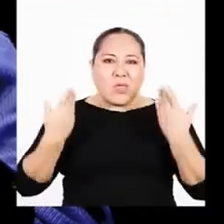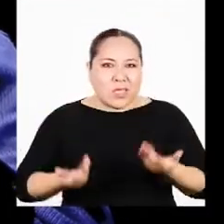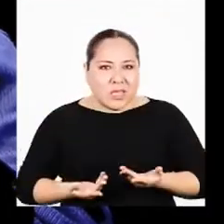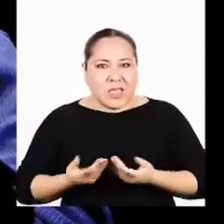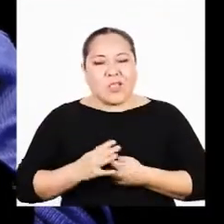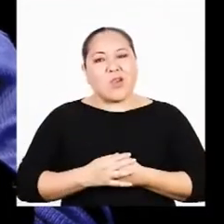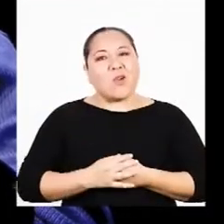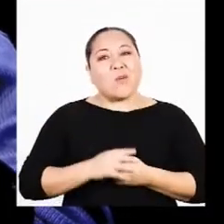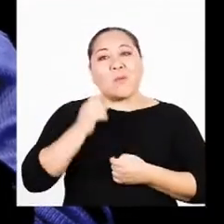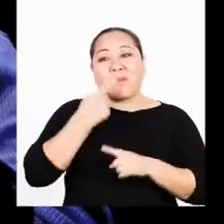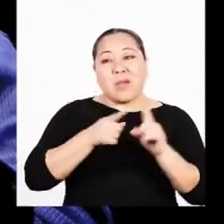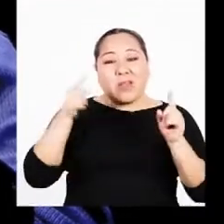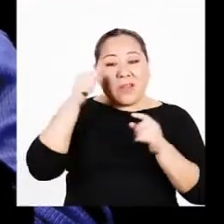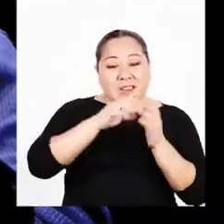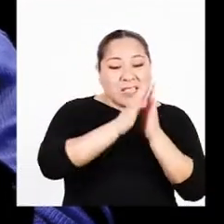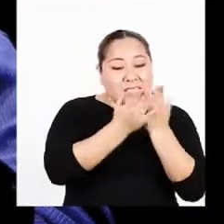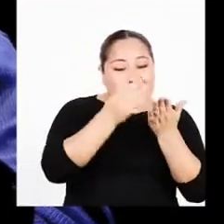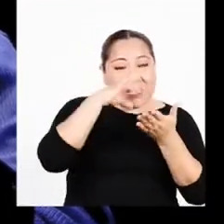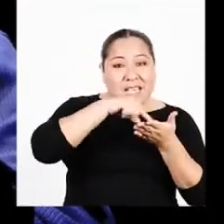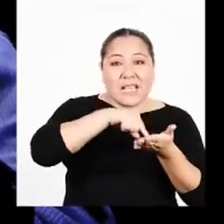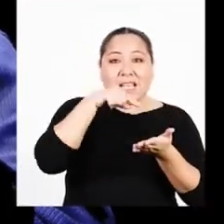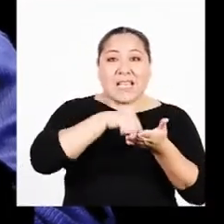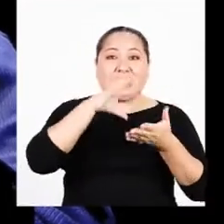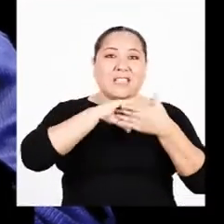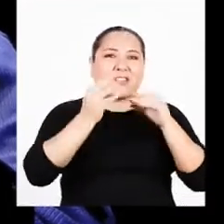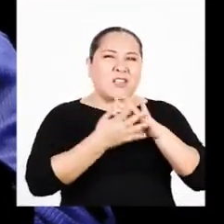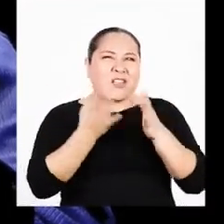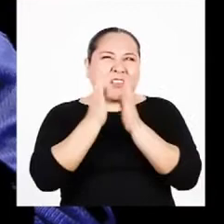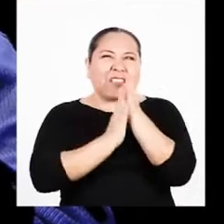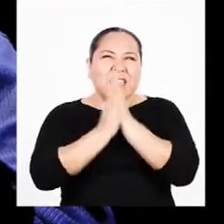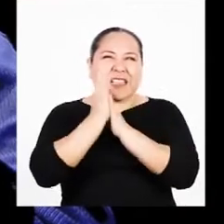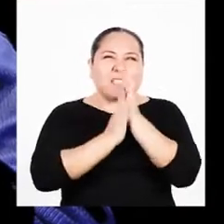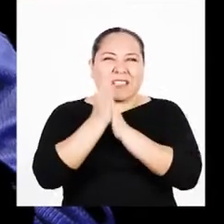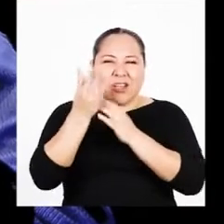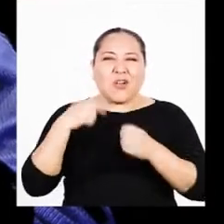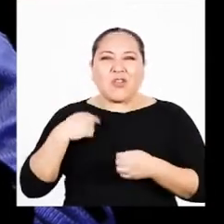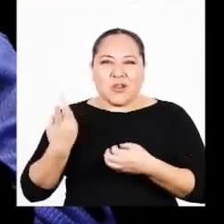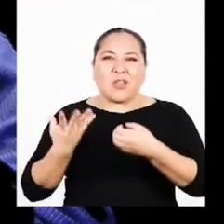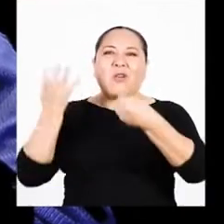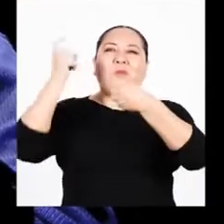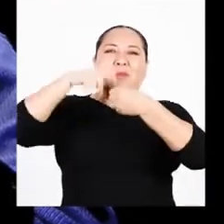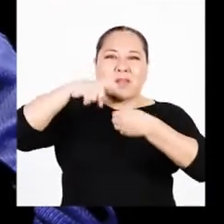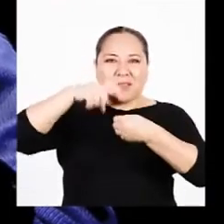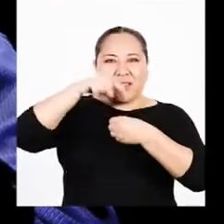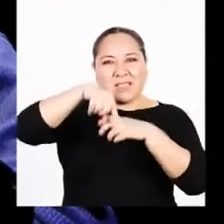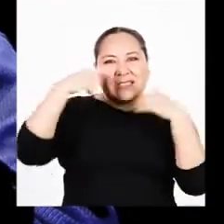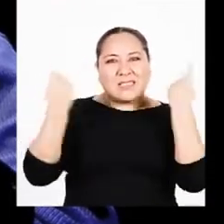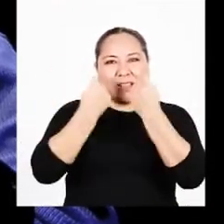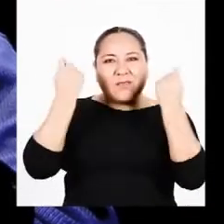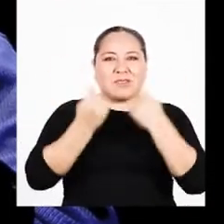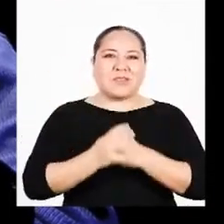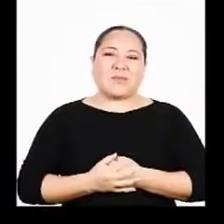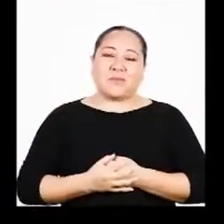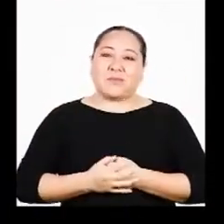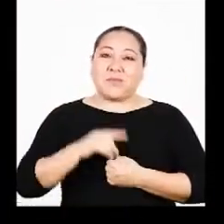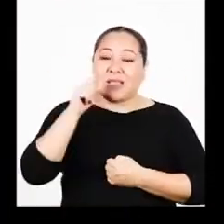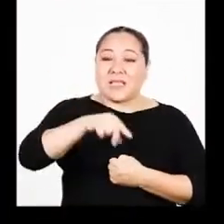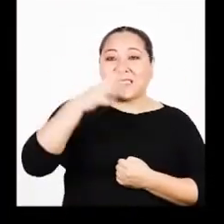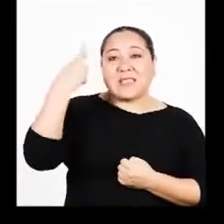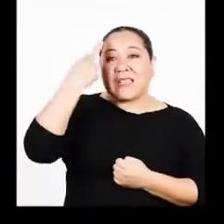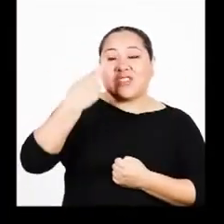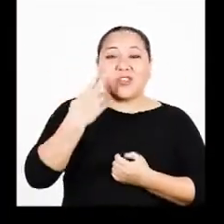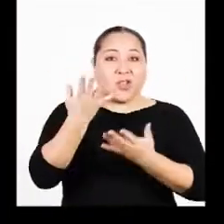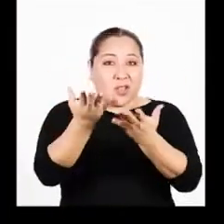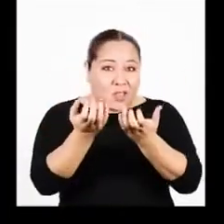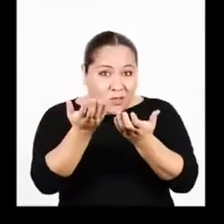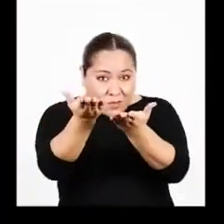oportunidad, pero con este texto me ha dado muchas ganas de alguna vez ser parte de esta festividad. Por